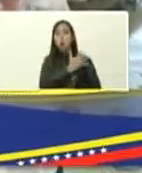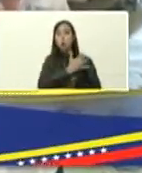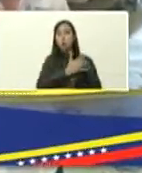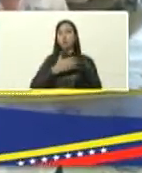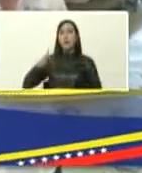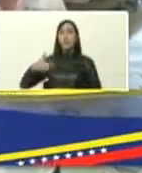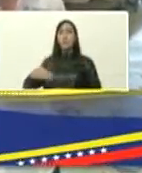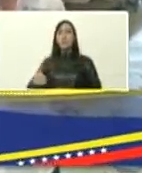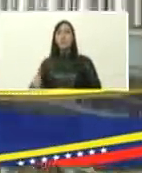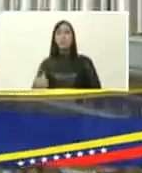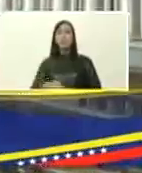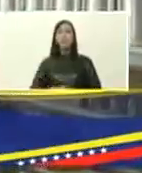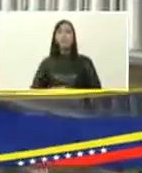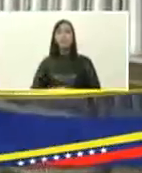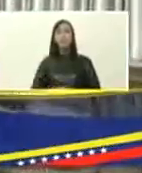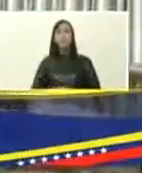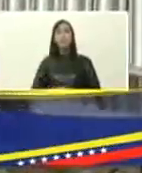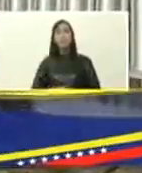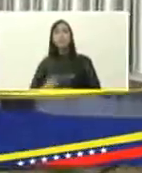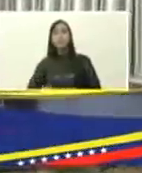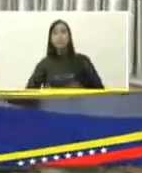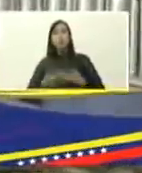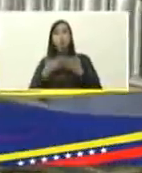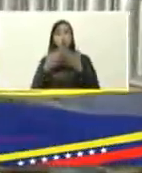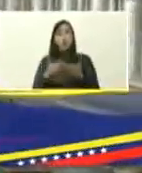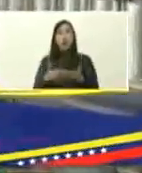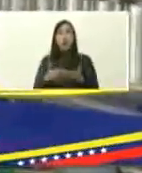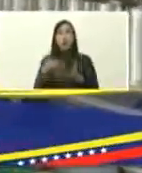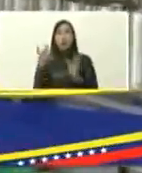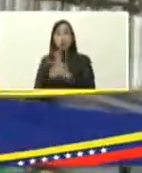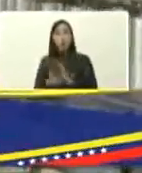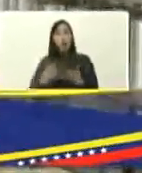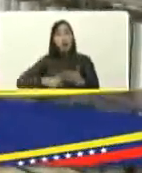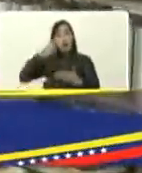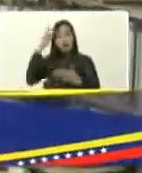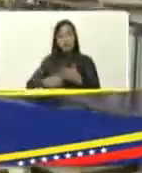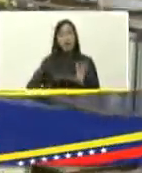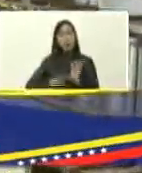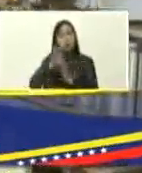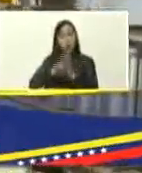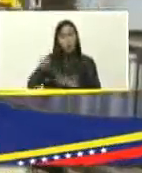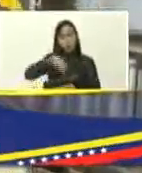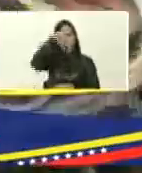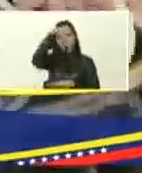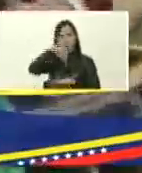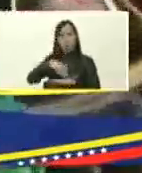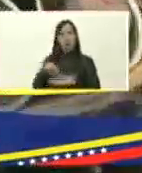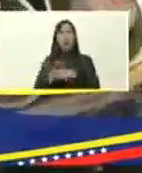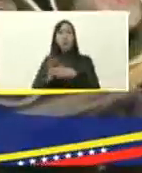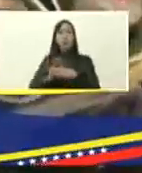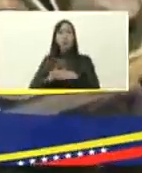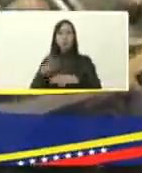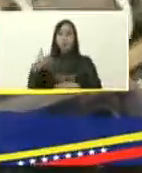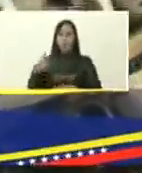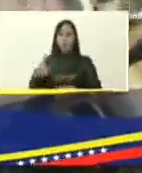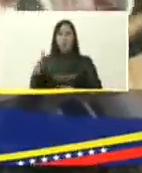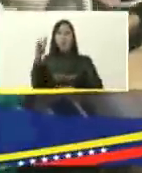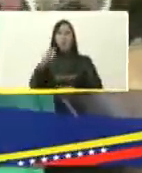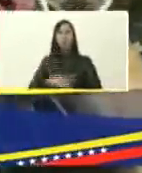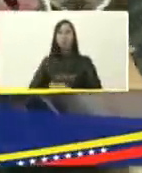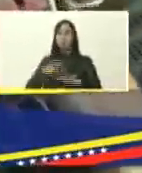Y bueno, seguimos apostando y aportando al Plan Productivo Nacional de Proteínas. ¿Ok? En alianza, pues